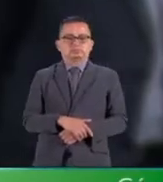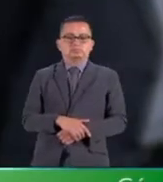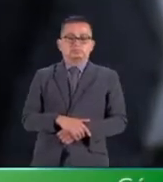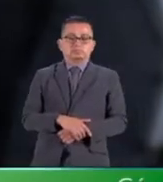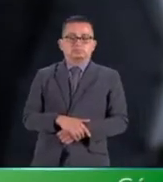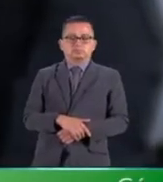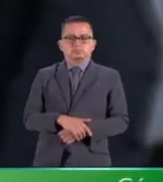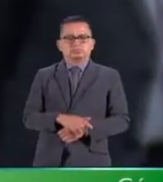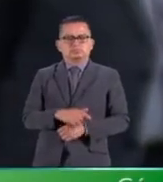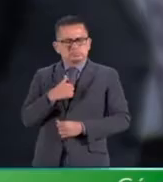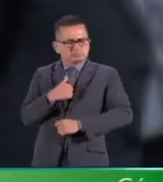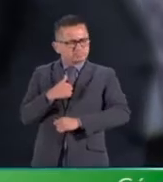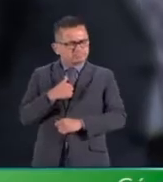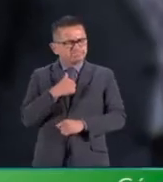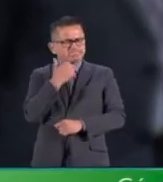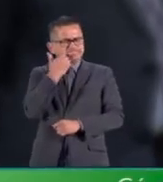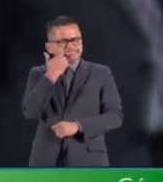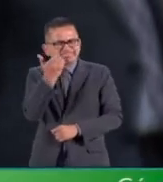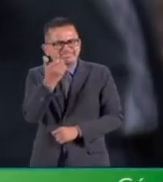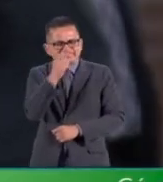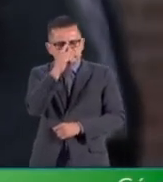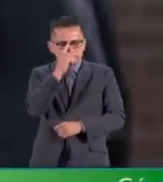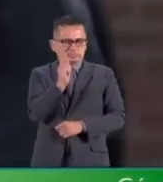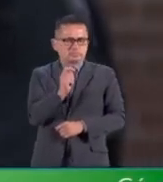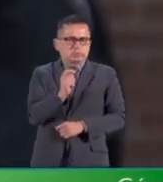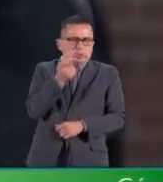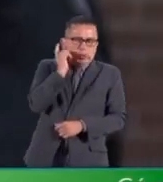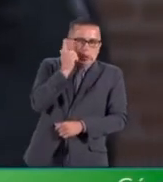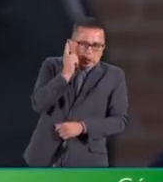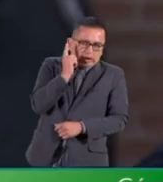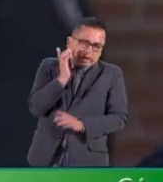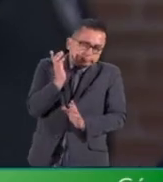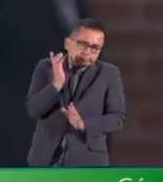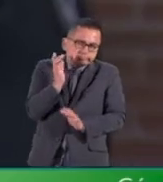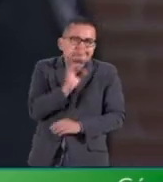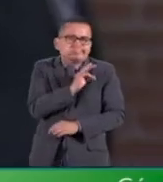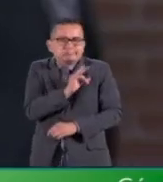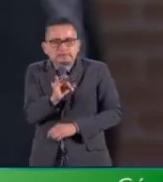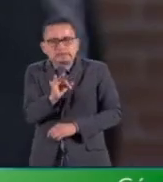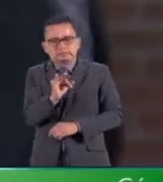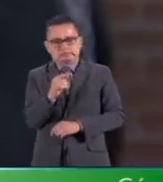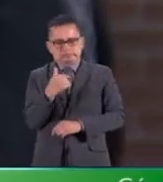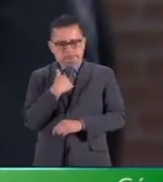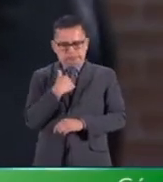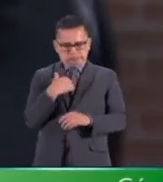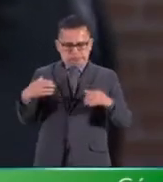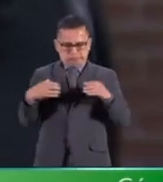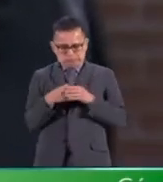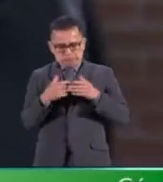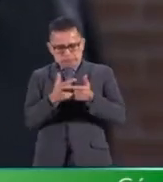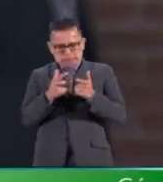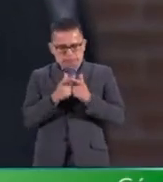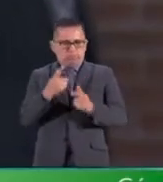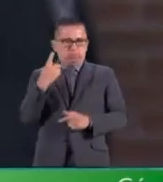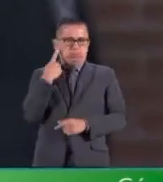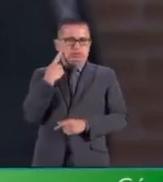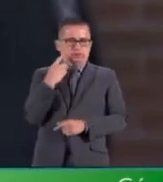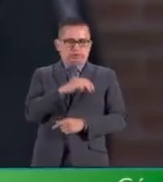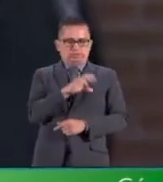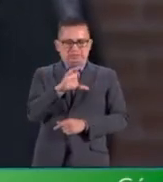esperanza, que lo que voy a decir a nombre de Movimiento Ciudadano no va a caer en oídos